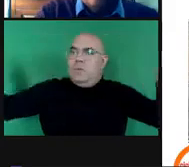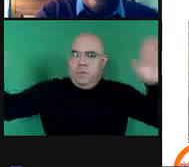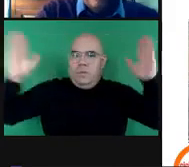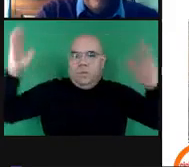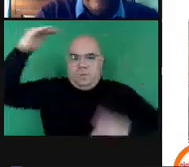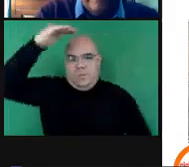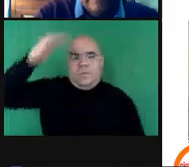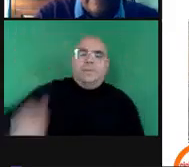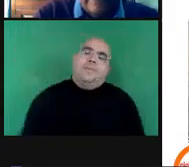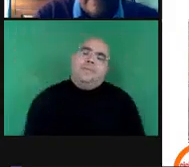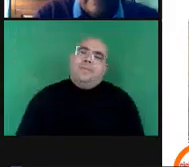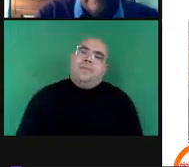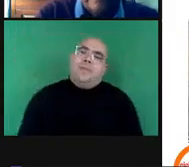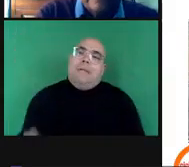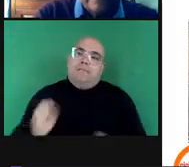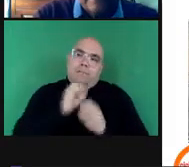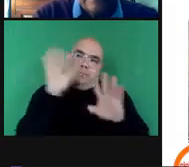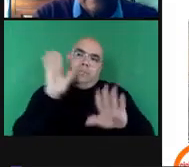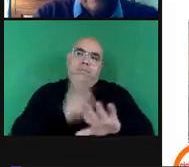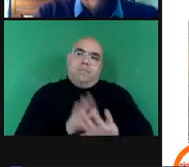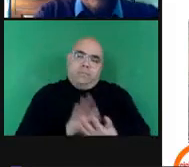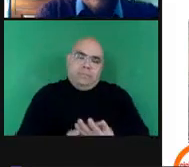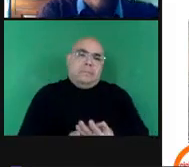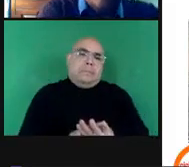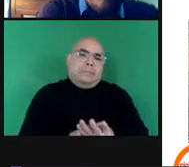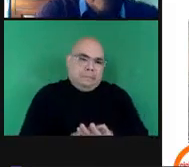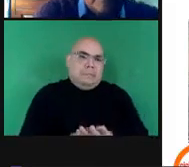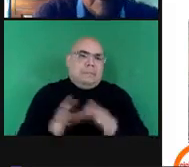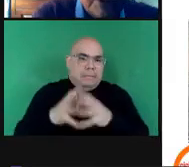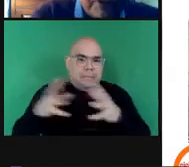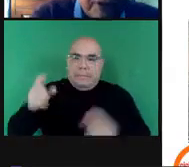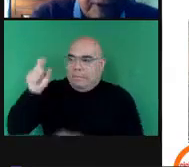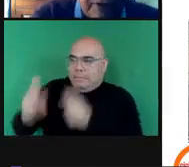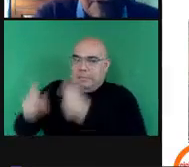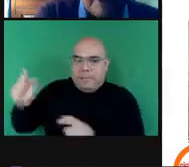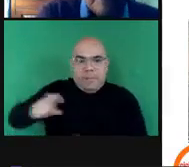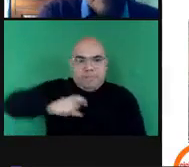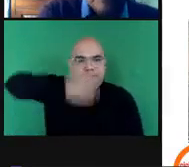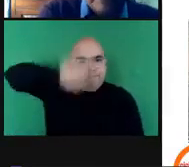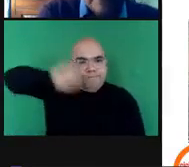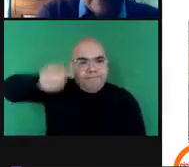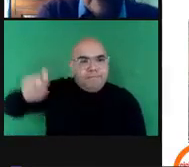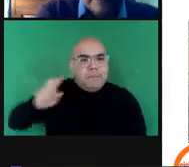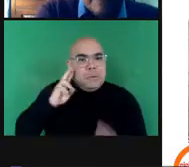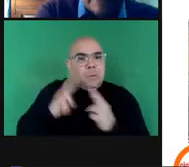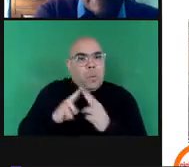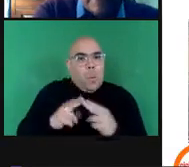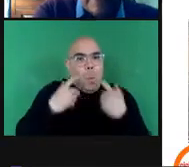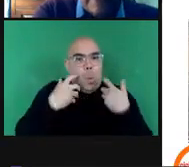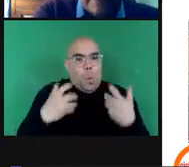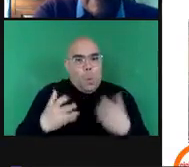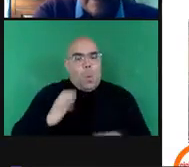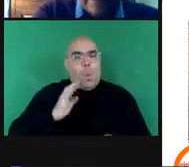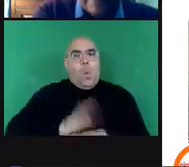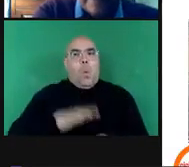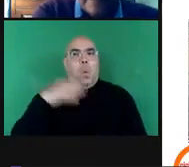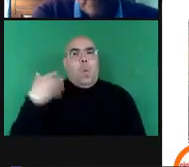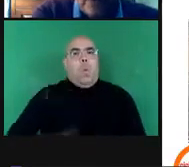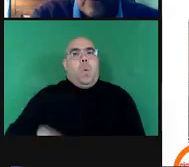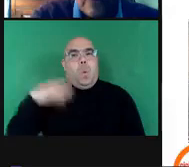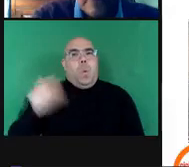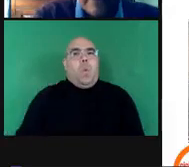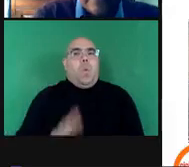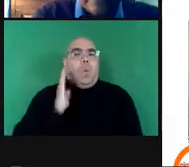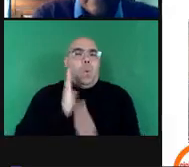Claro, hay grandes grafiteros muy conocidos que todos lo sabemos, Mansky, Harry,